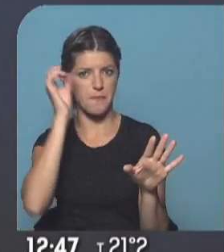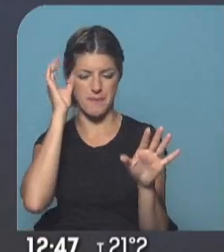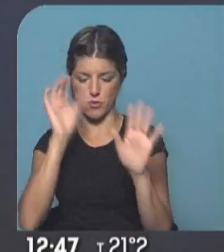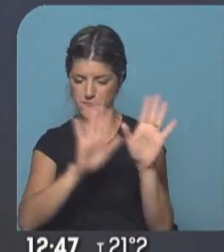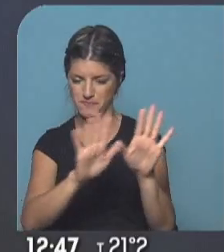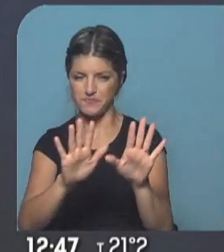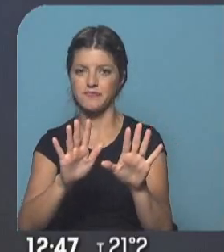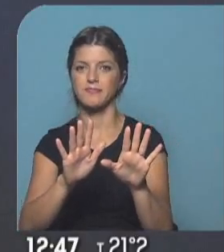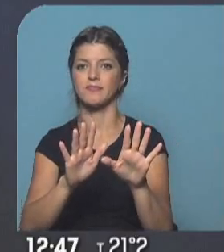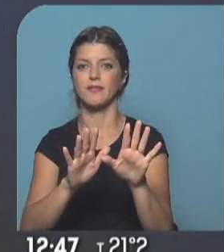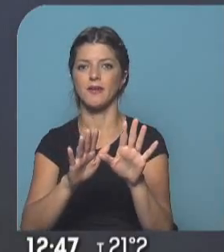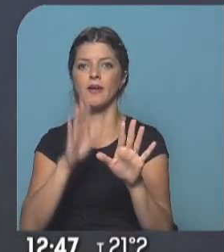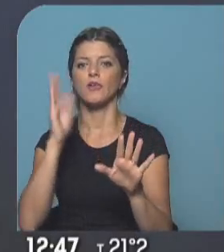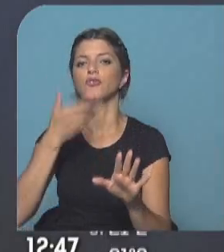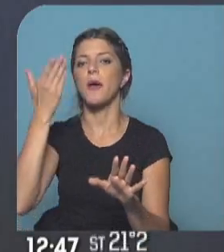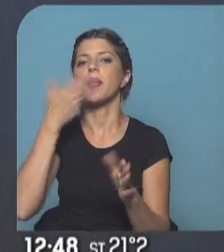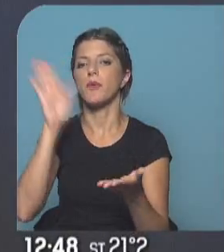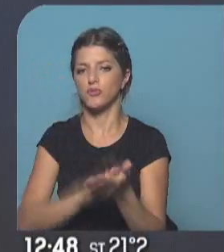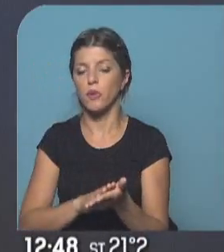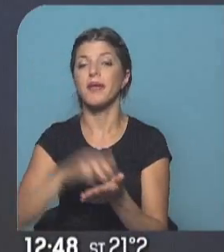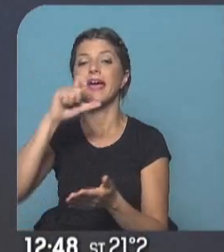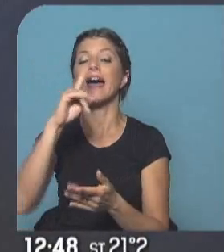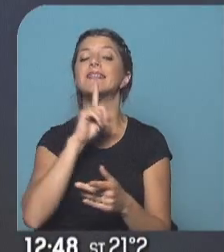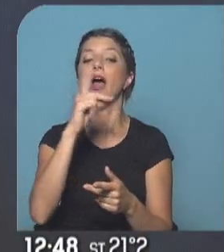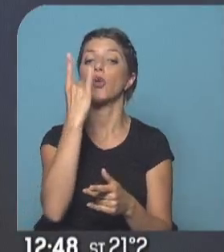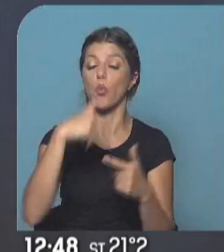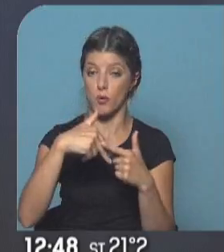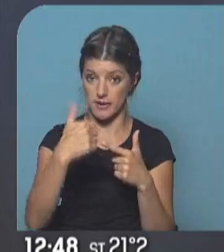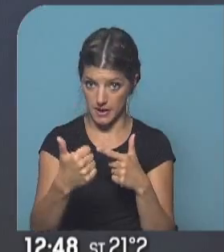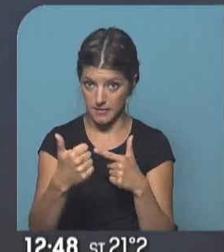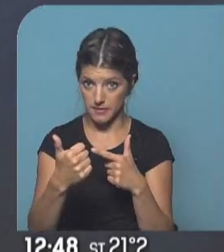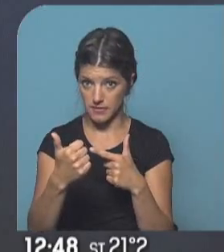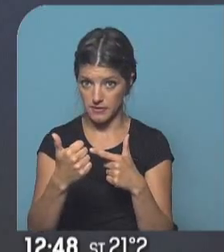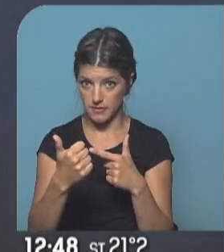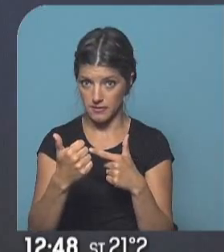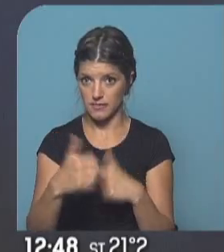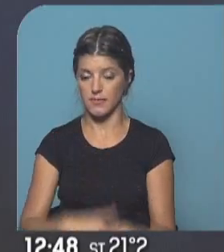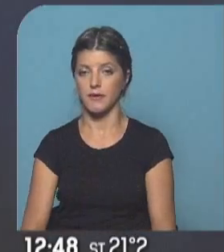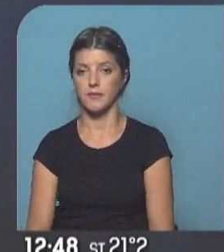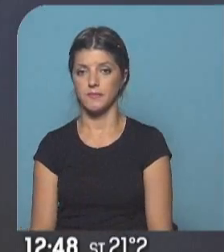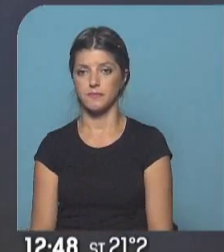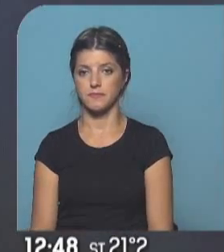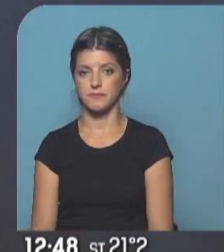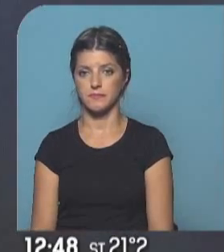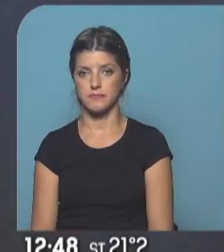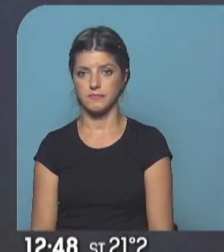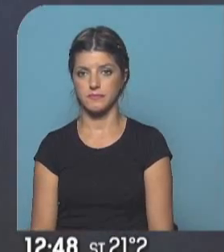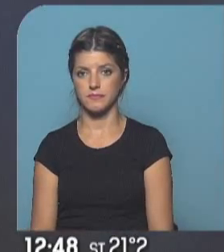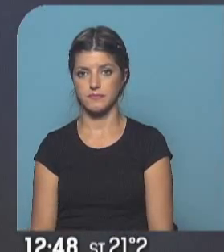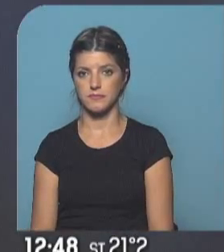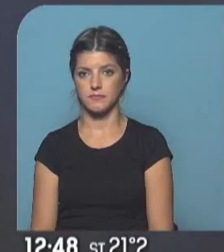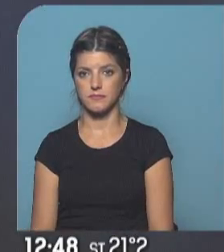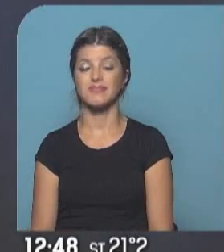Estamos hablando sobre lo que tiene que ver con Cataluña en este momento, y precisamente hay algo que se está viendo en estos